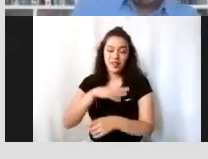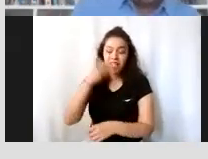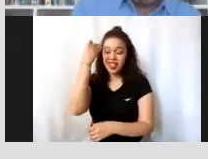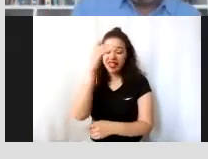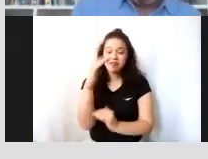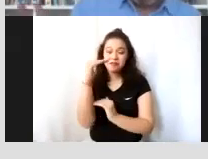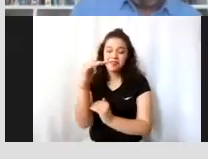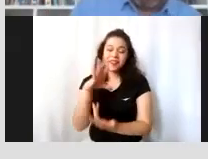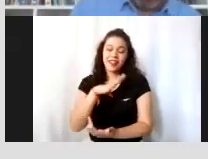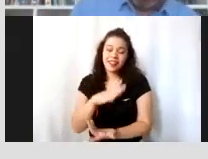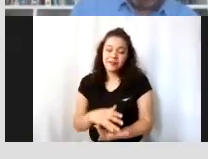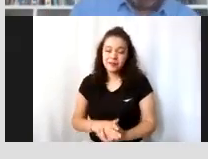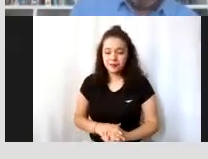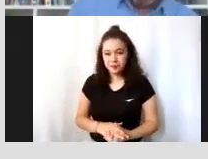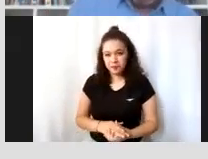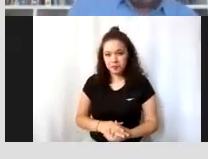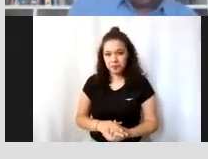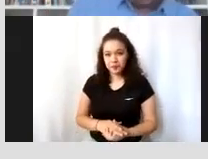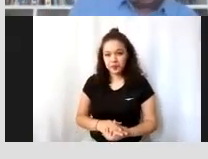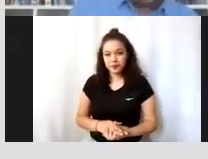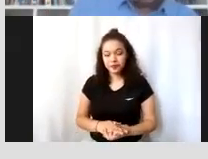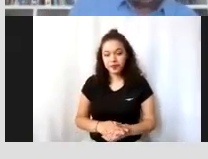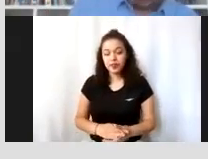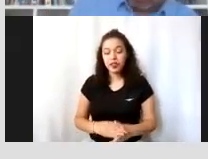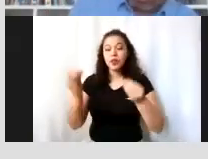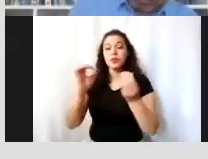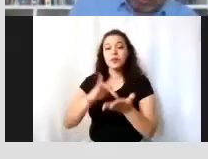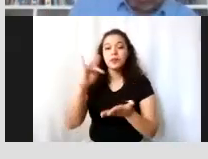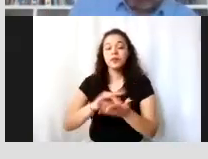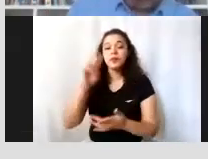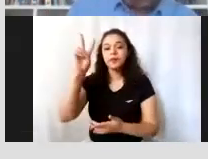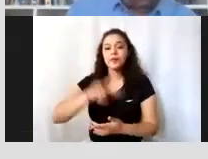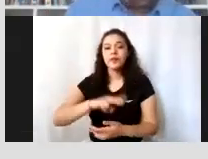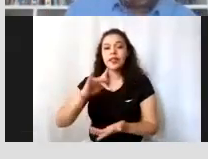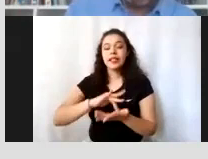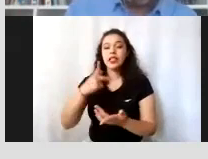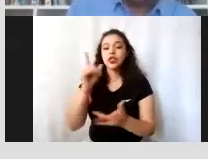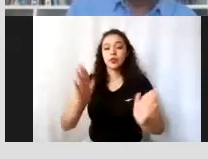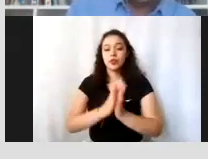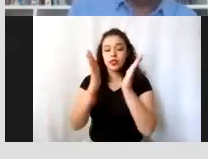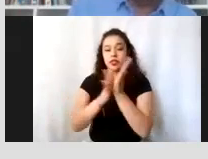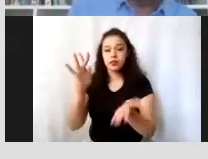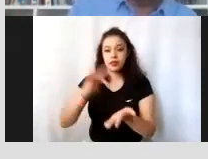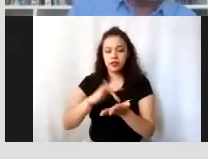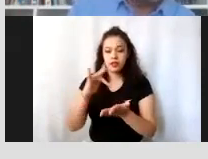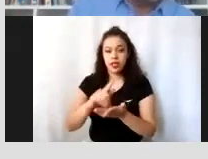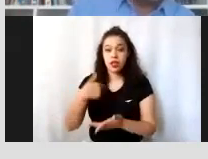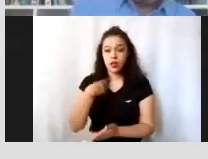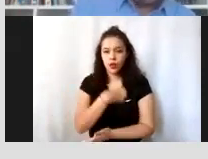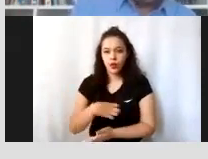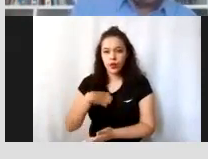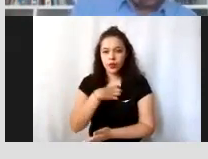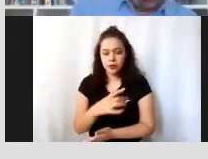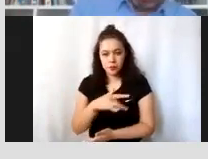que hemos dispuesto. Muchas gracias, de verdad, por su participación. A mí me pone muy contento esto.